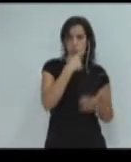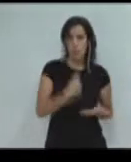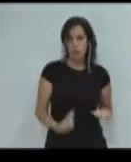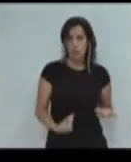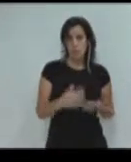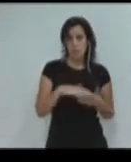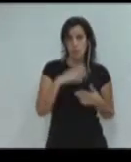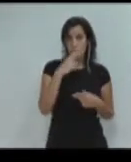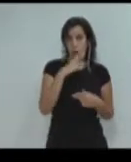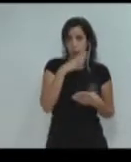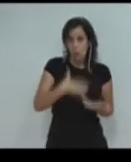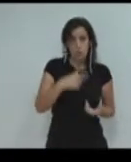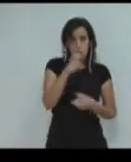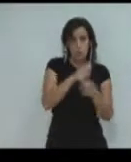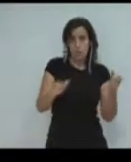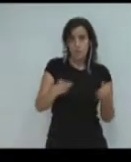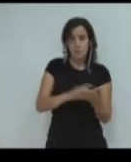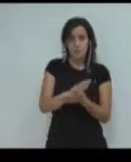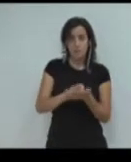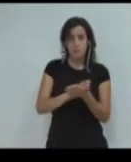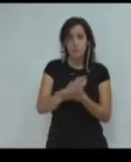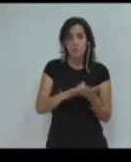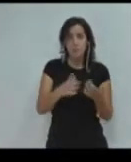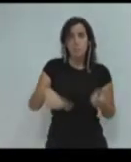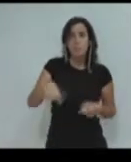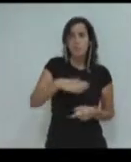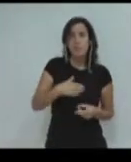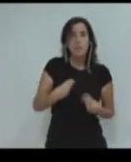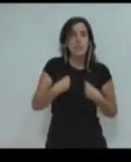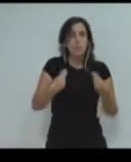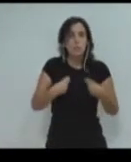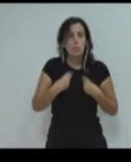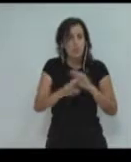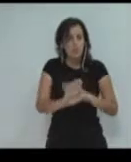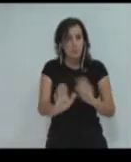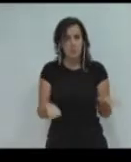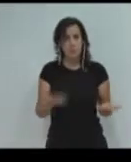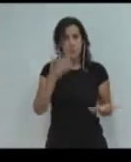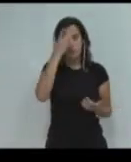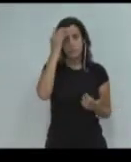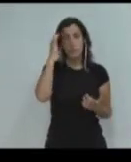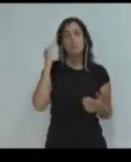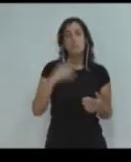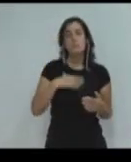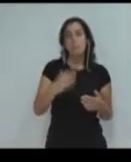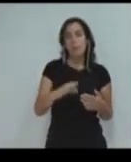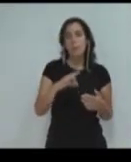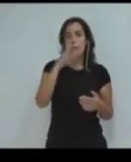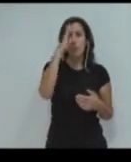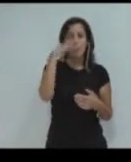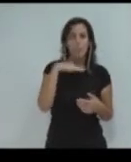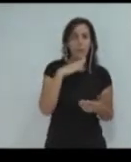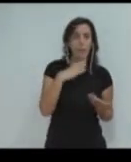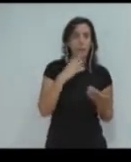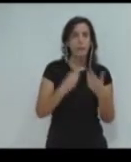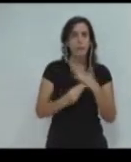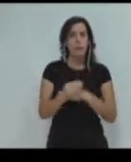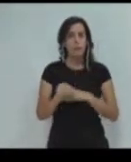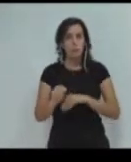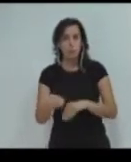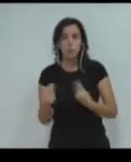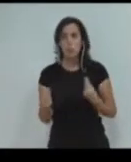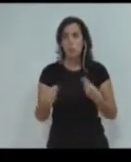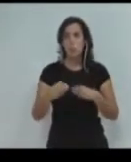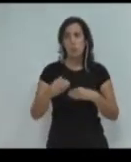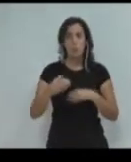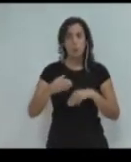de públicos que simplemente pues quieren disfrutar pues un rato, a lo mejor que van pues padre e hijo o un par de